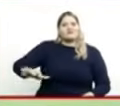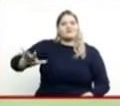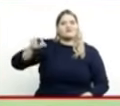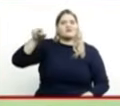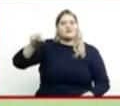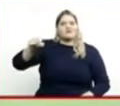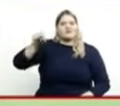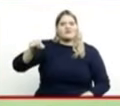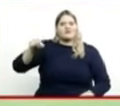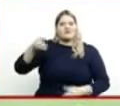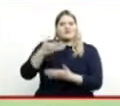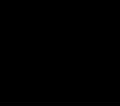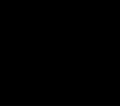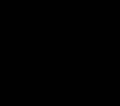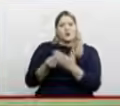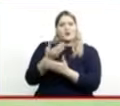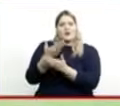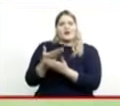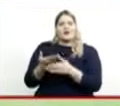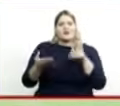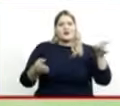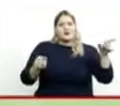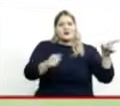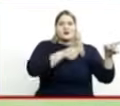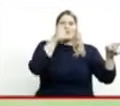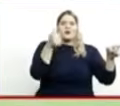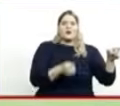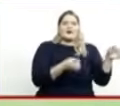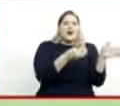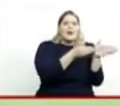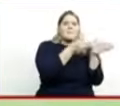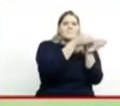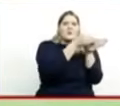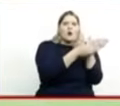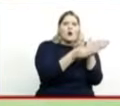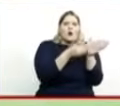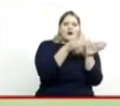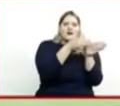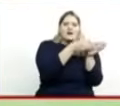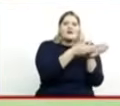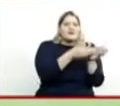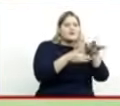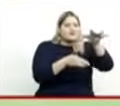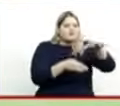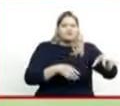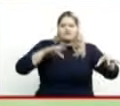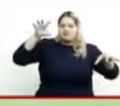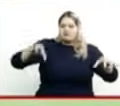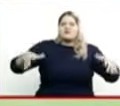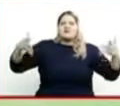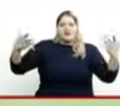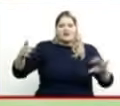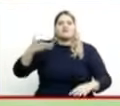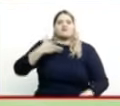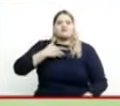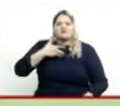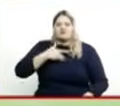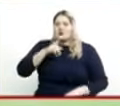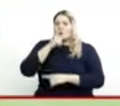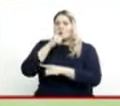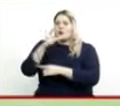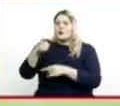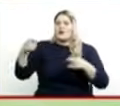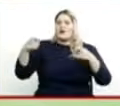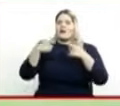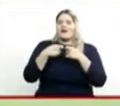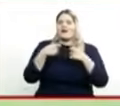en la Mosquitia, el derecho de estas comunidades a tener energía eléctrica,